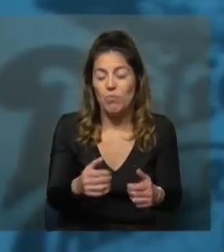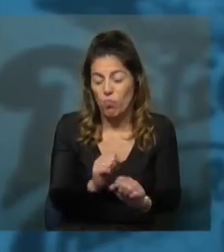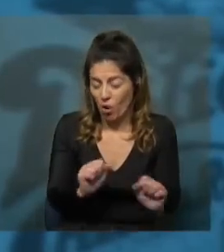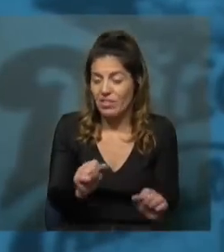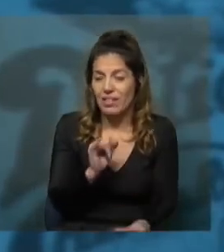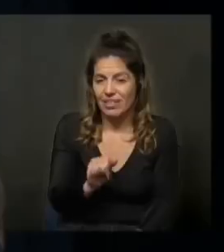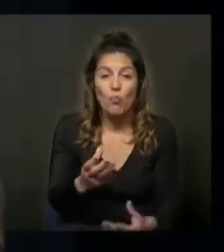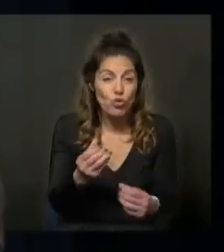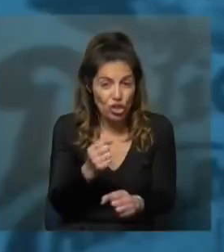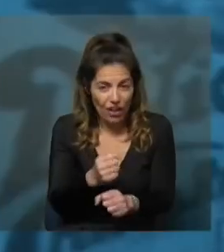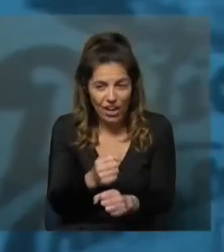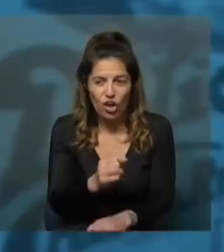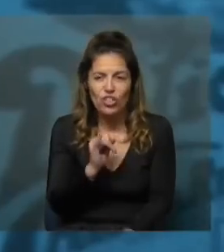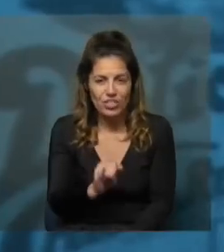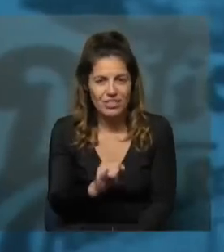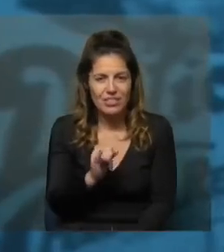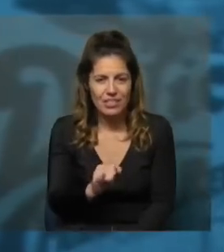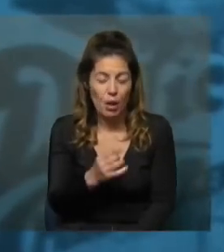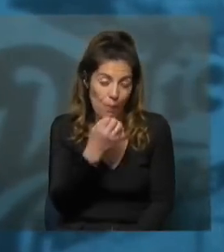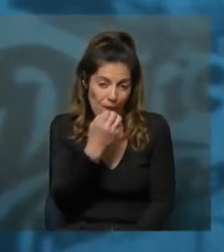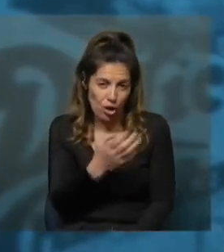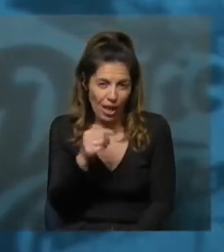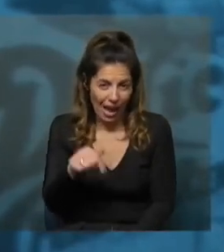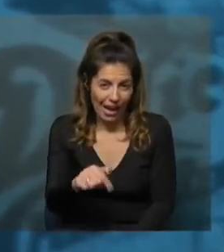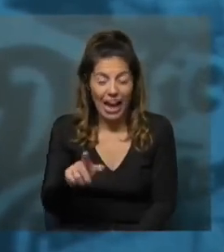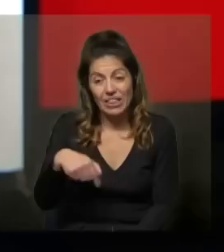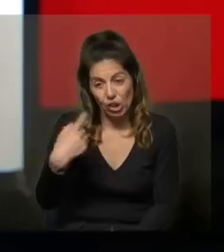porque mucho trabajo Sí y bueno